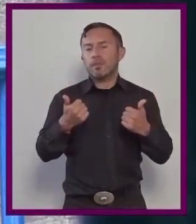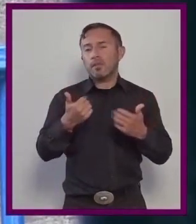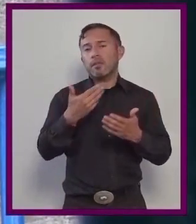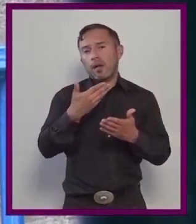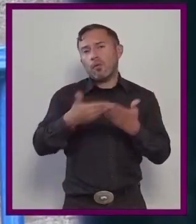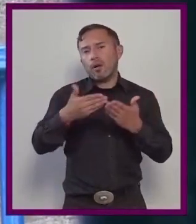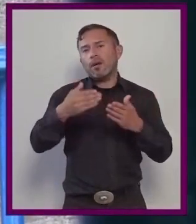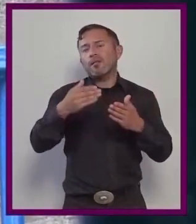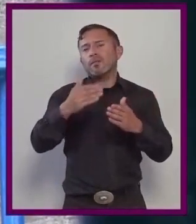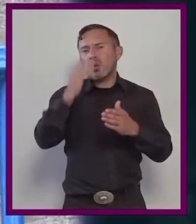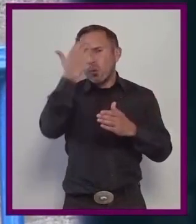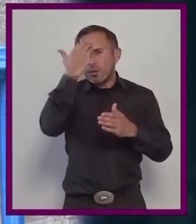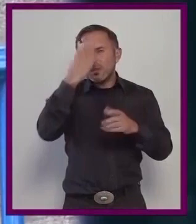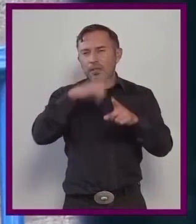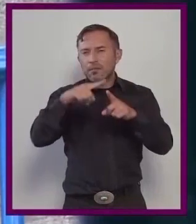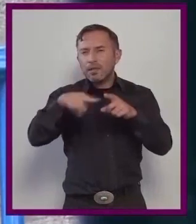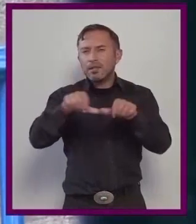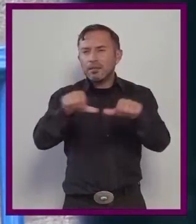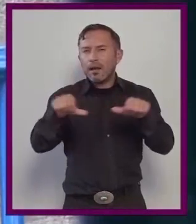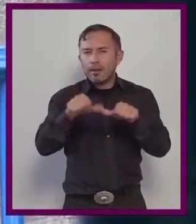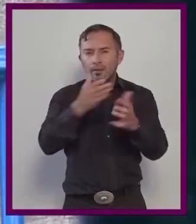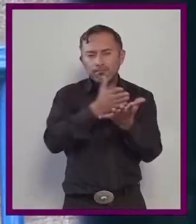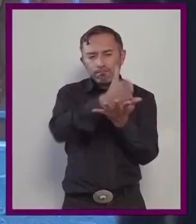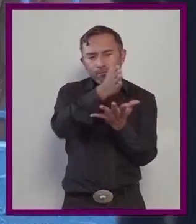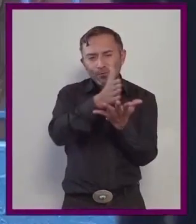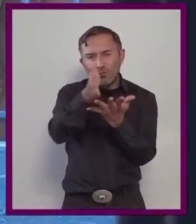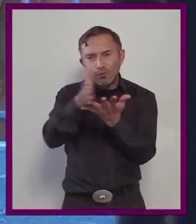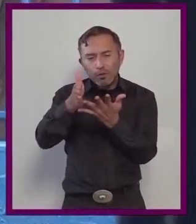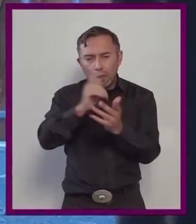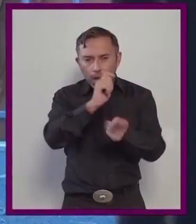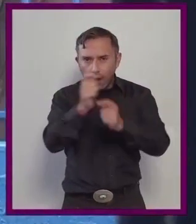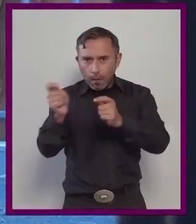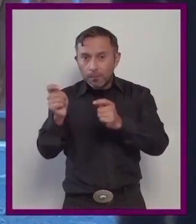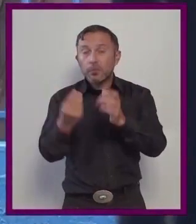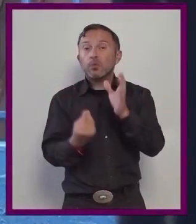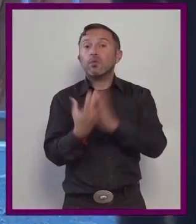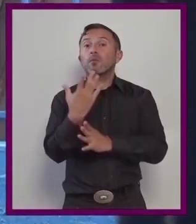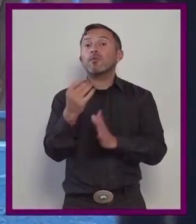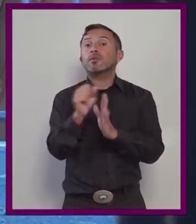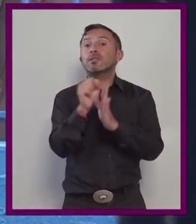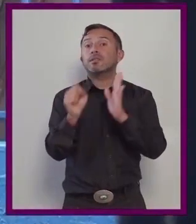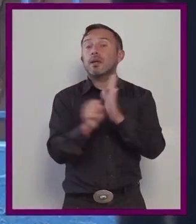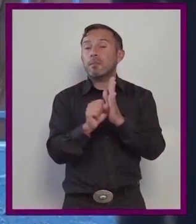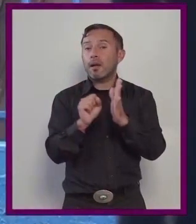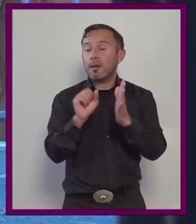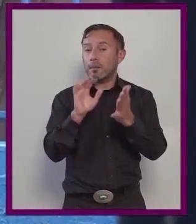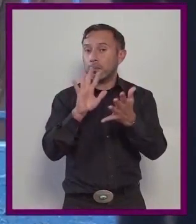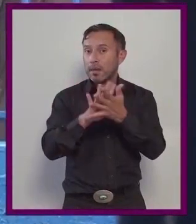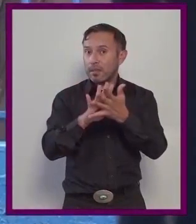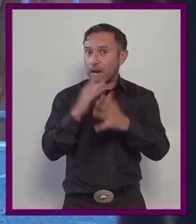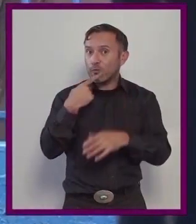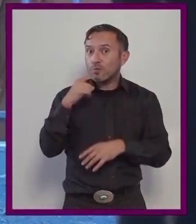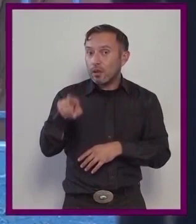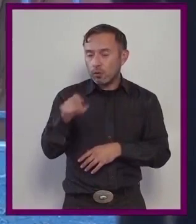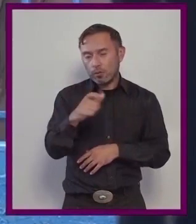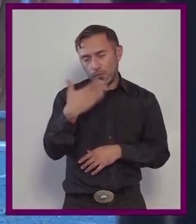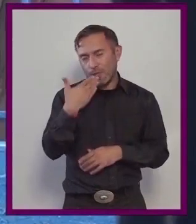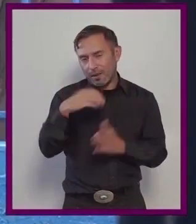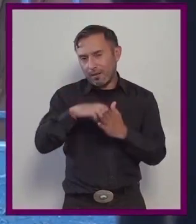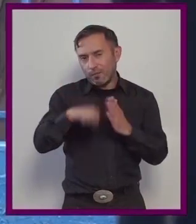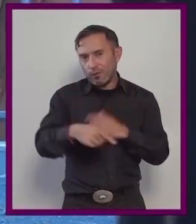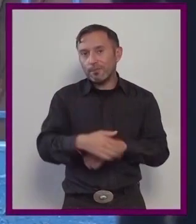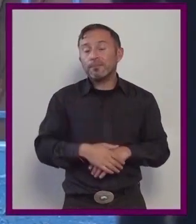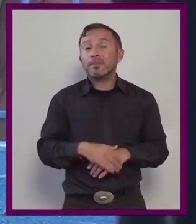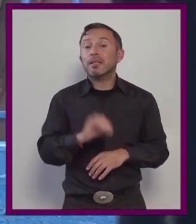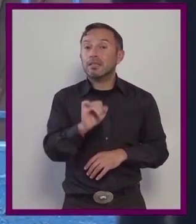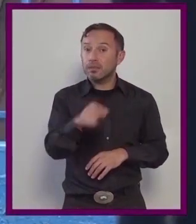siguen gestando en todas las áreas del conocimiento. El nuevo sistema penal acusatorio es un buen ejemplo. Así es.